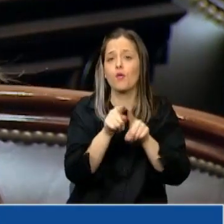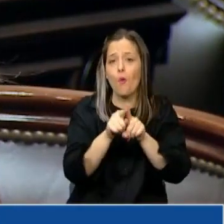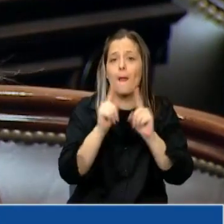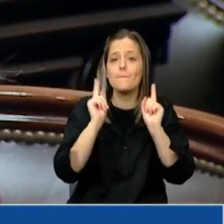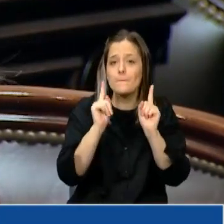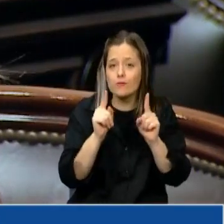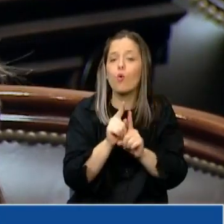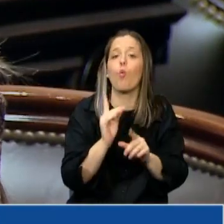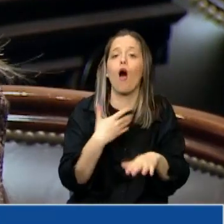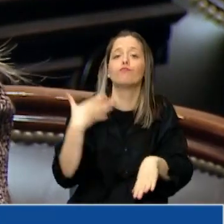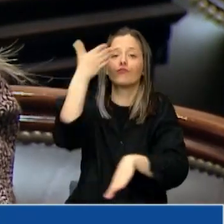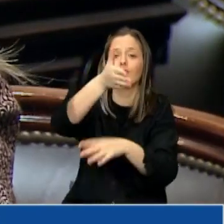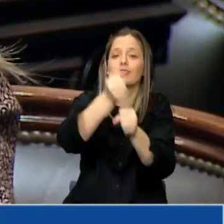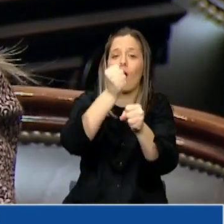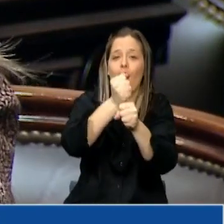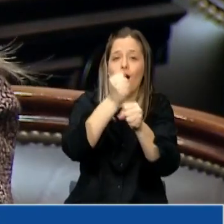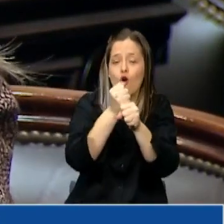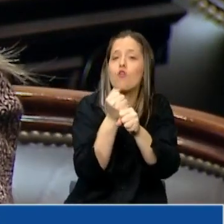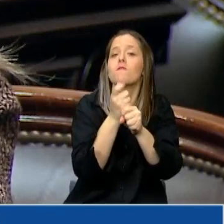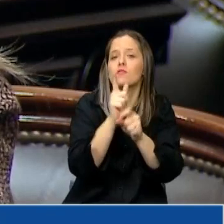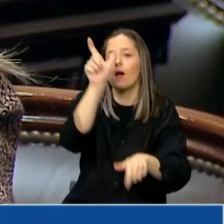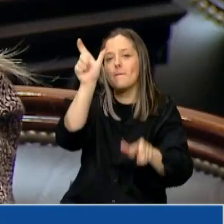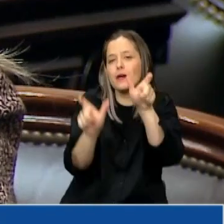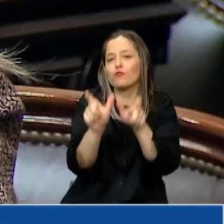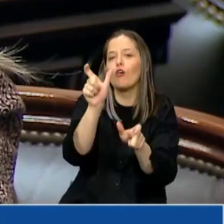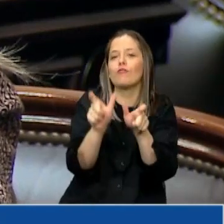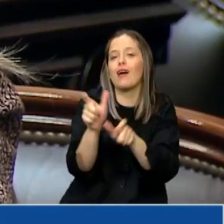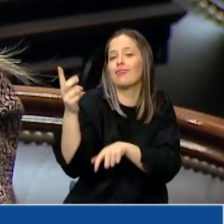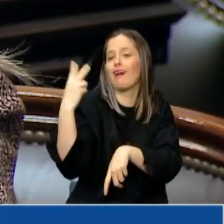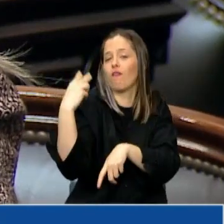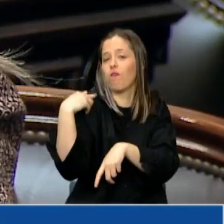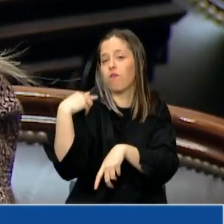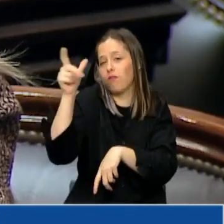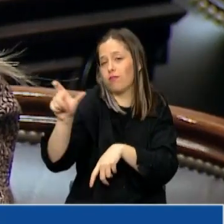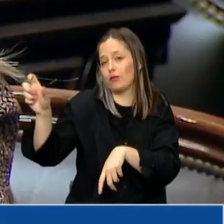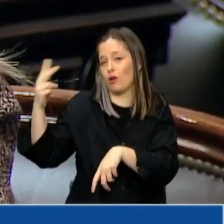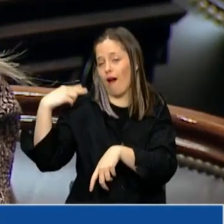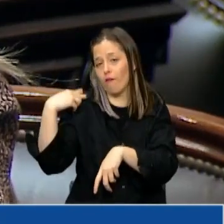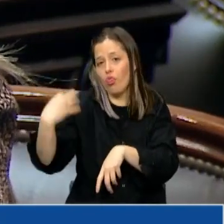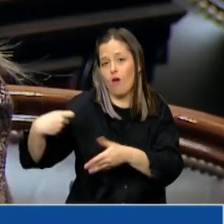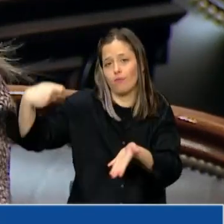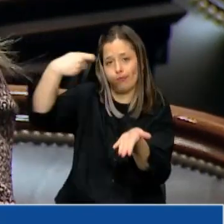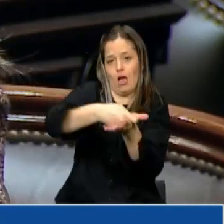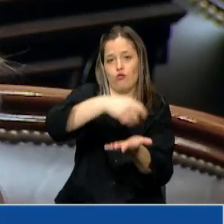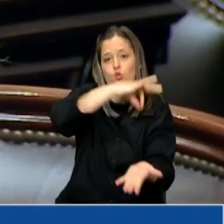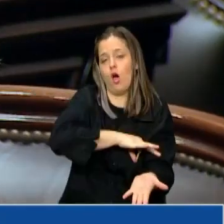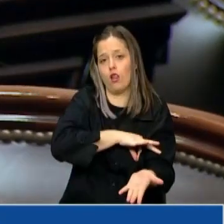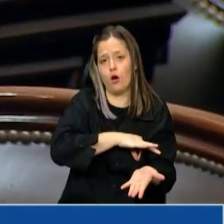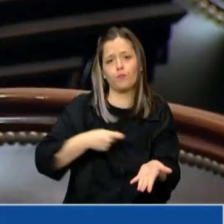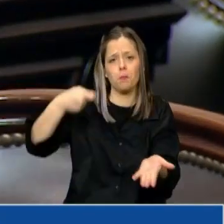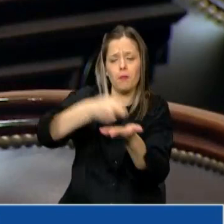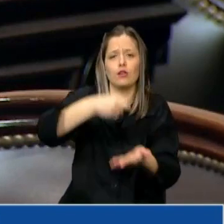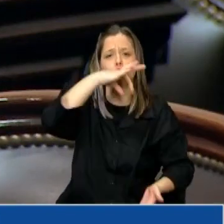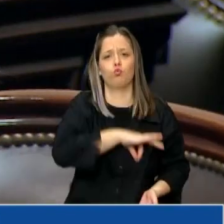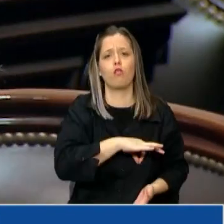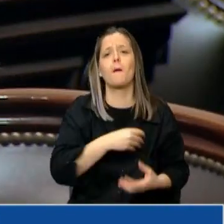toda relación laboral el empleador debe una contraprestación llamada salario al trabajador, con el claro objeto